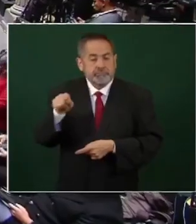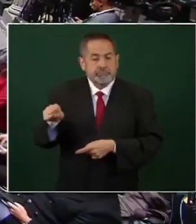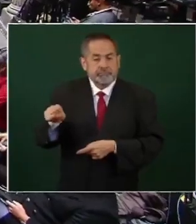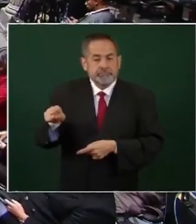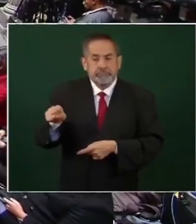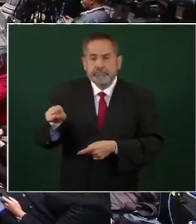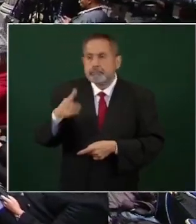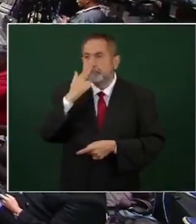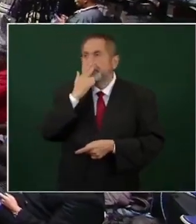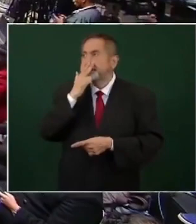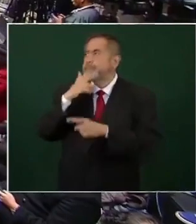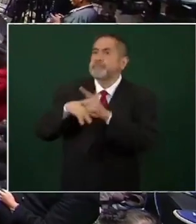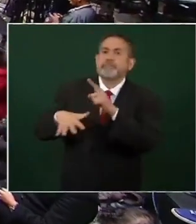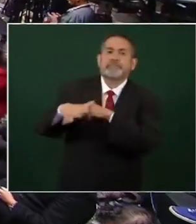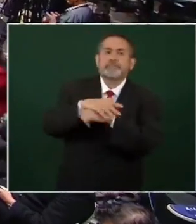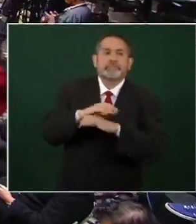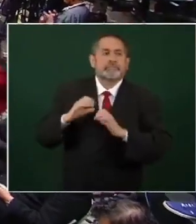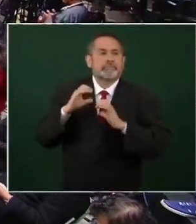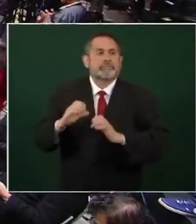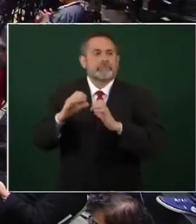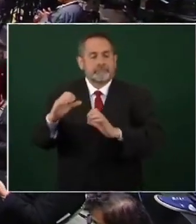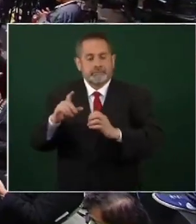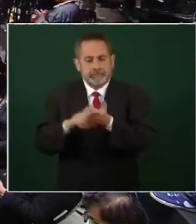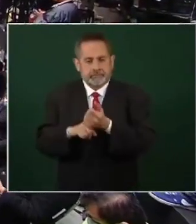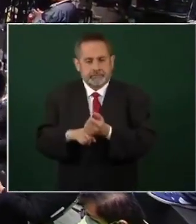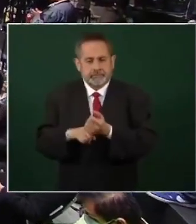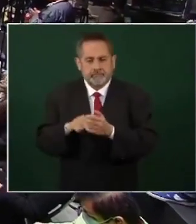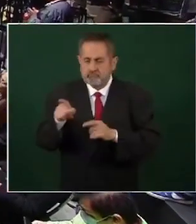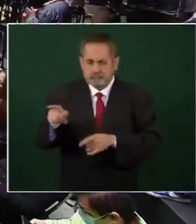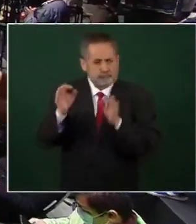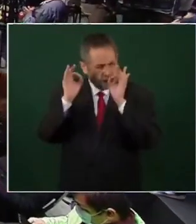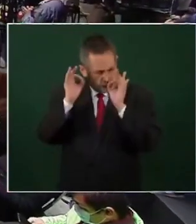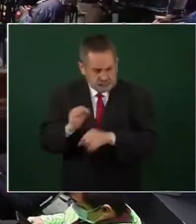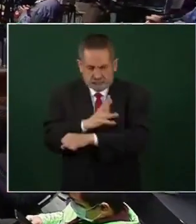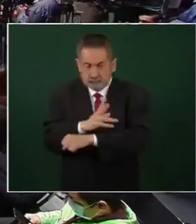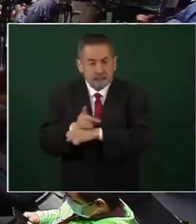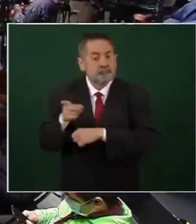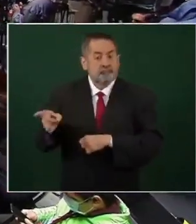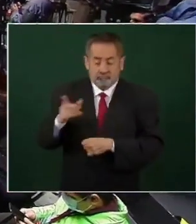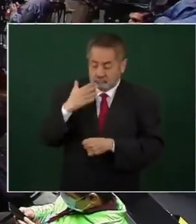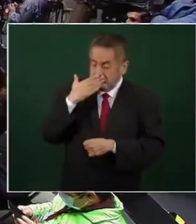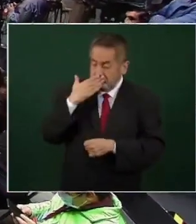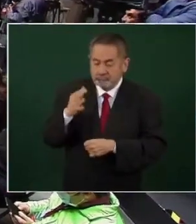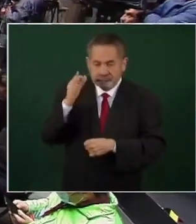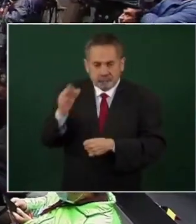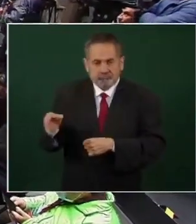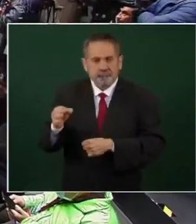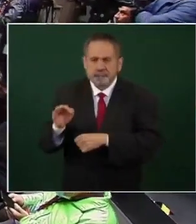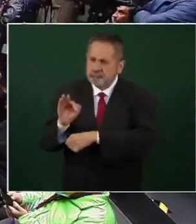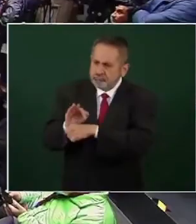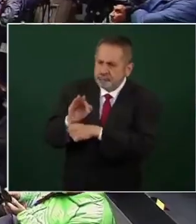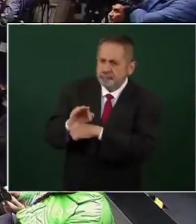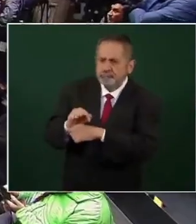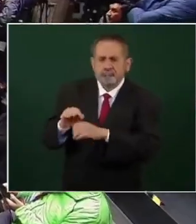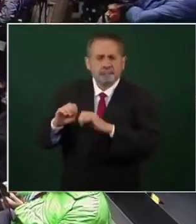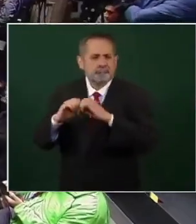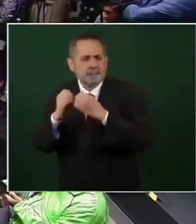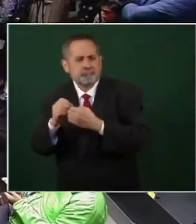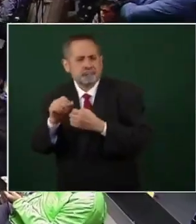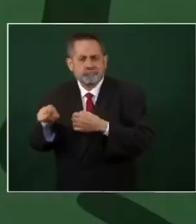el medio ambiente de manera auténtica, ¿sí?, a organizaciones